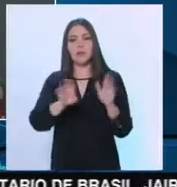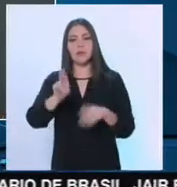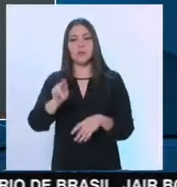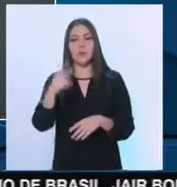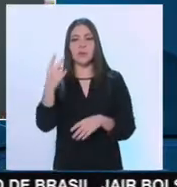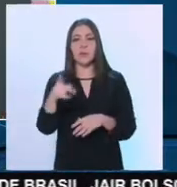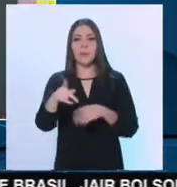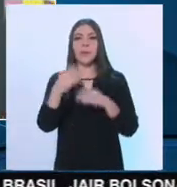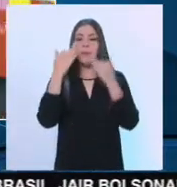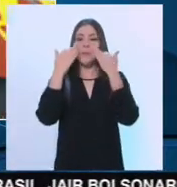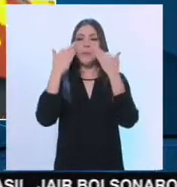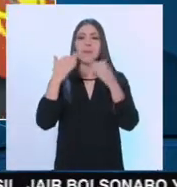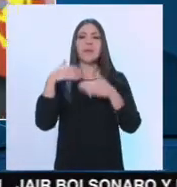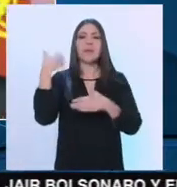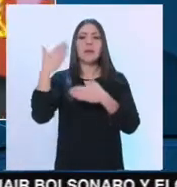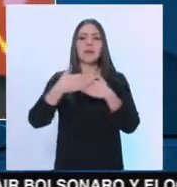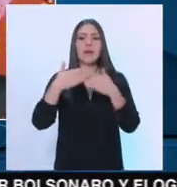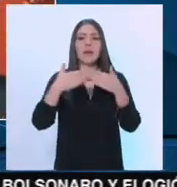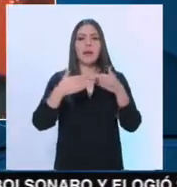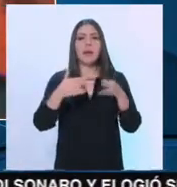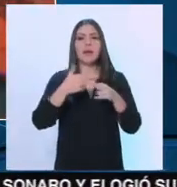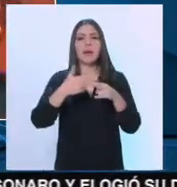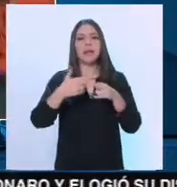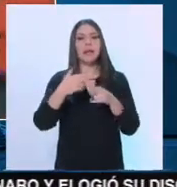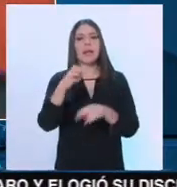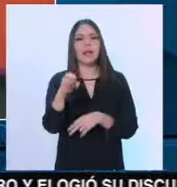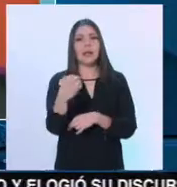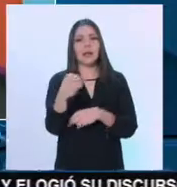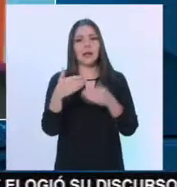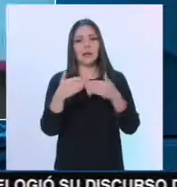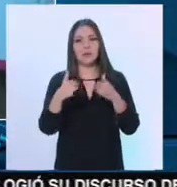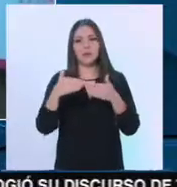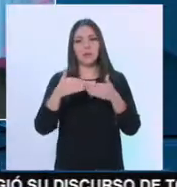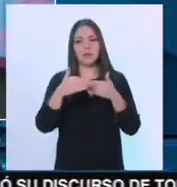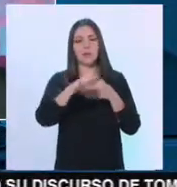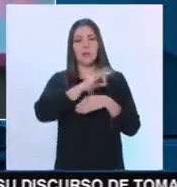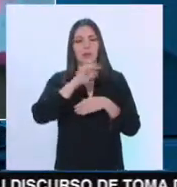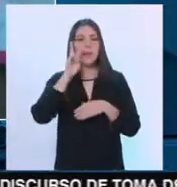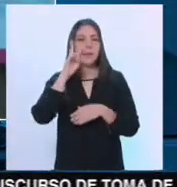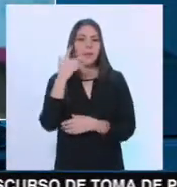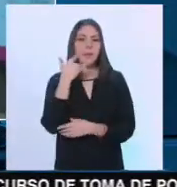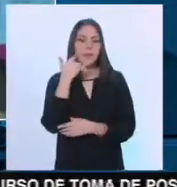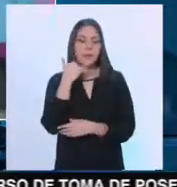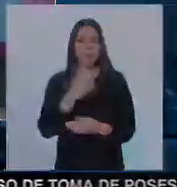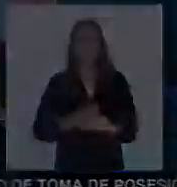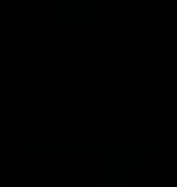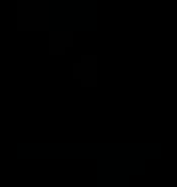del siguiente año. Con imágenes de Sergio Villanueva, Mariana Sánchez, 21 Noticias.